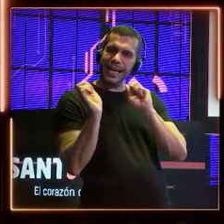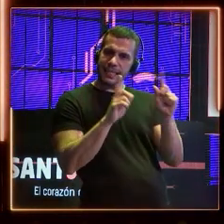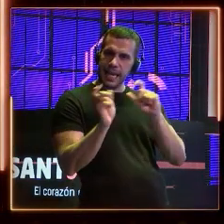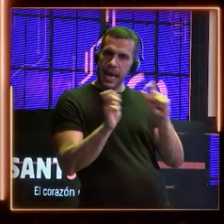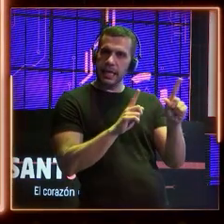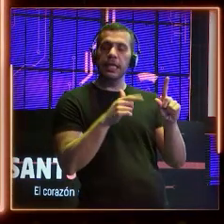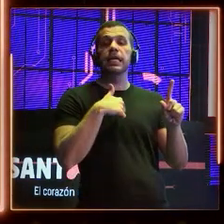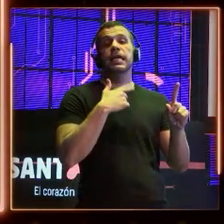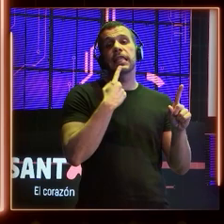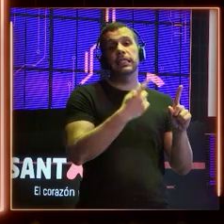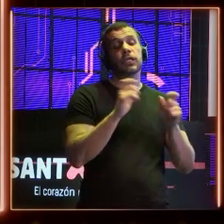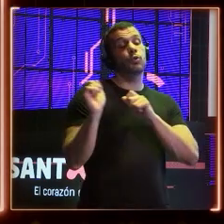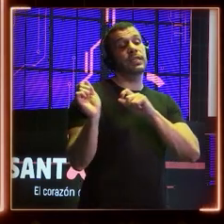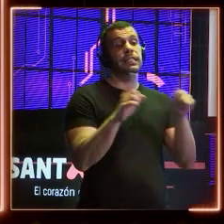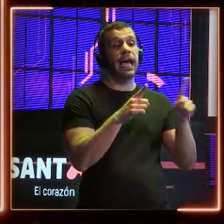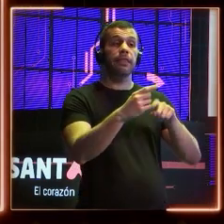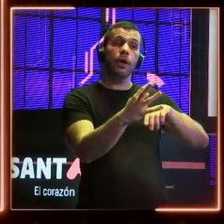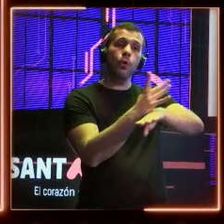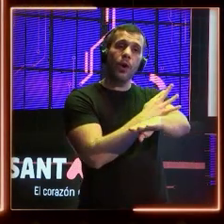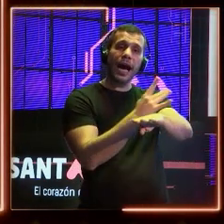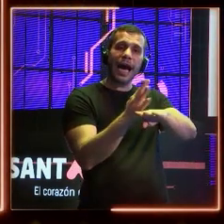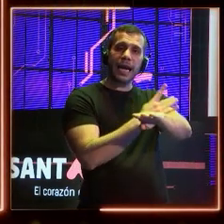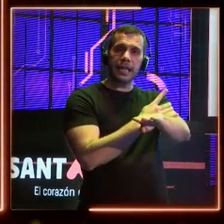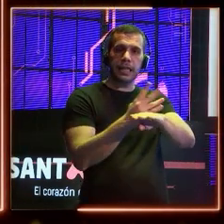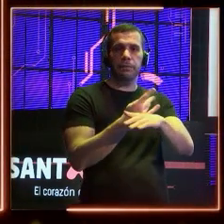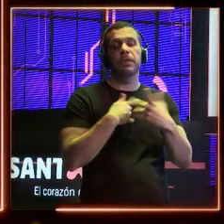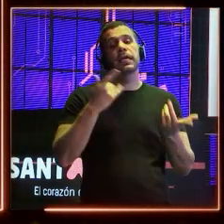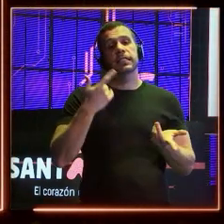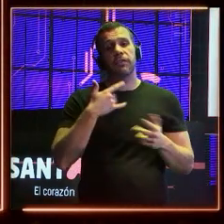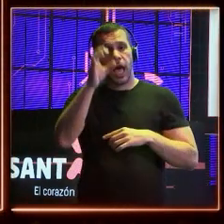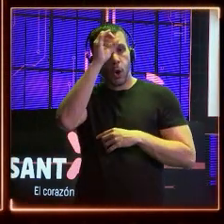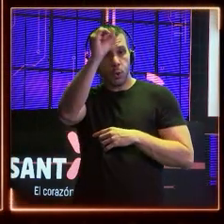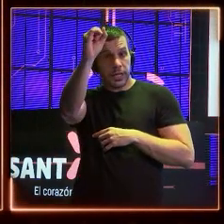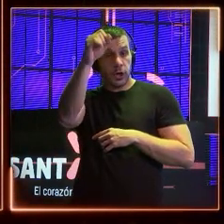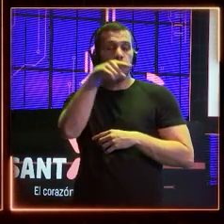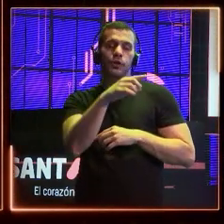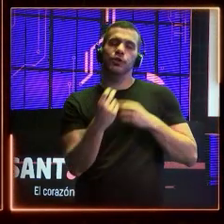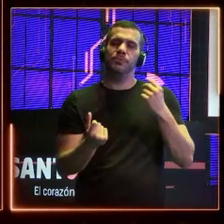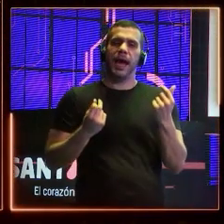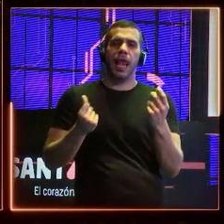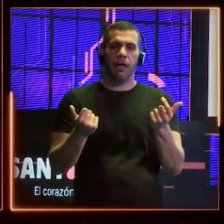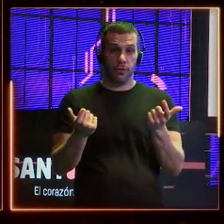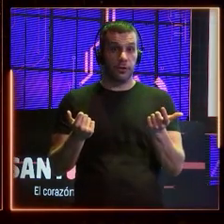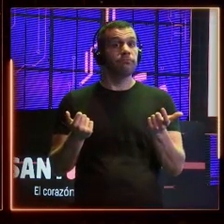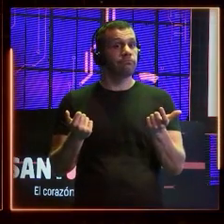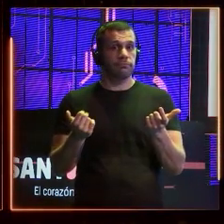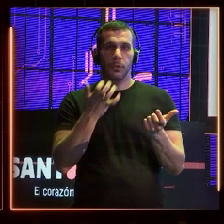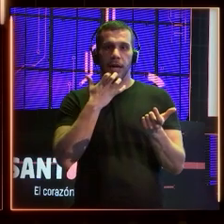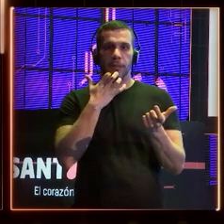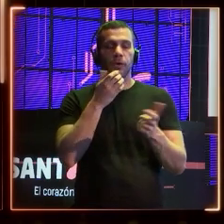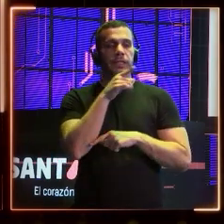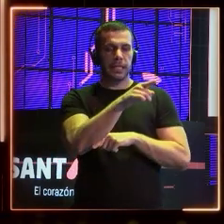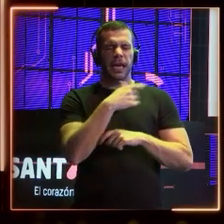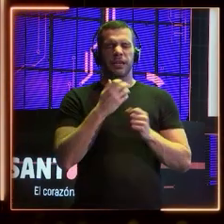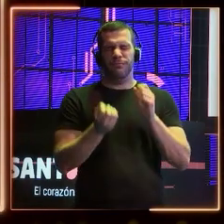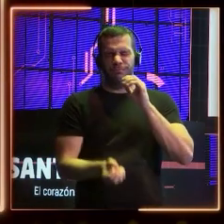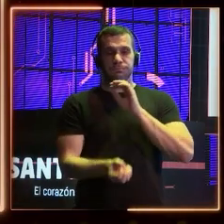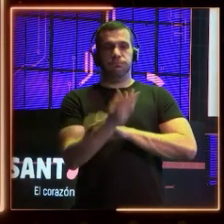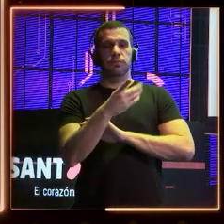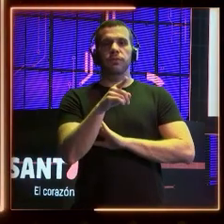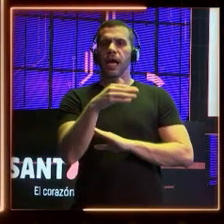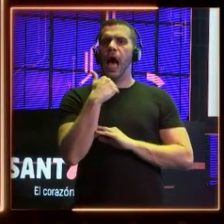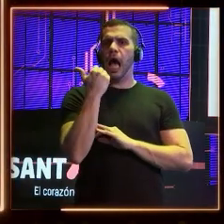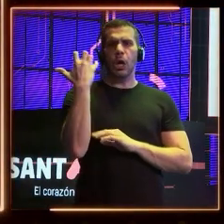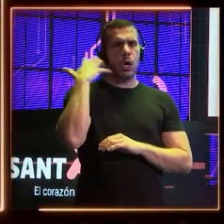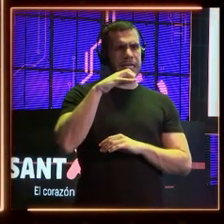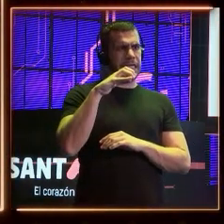fabríca una slide de un jardín en el que se vean unicornios bailando y te va a fabricar en ese momento una imagen absolutamente original que no existe ninguna